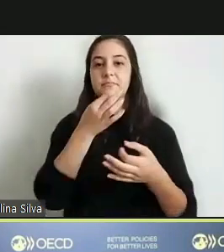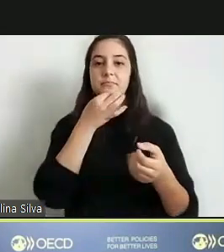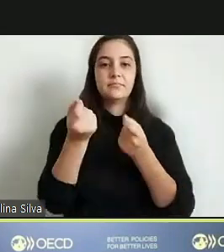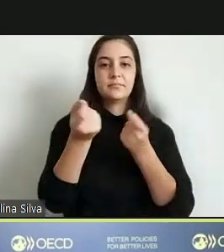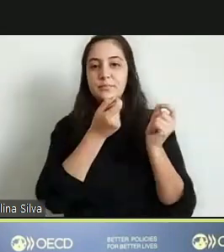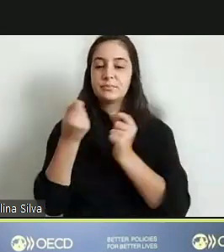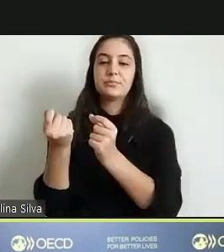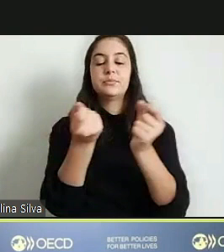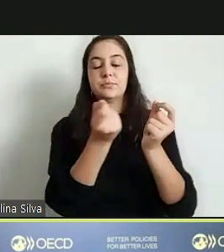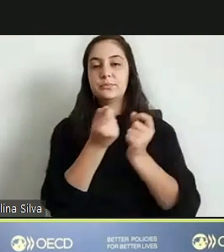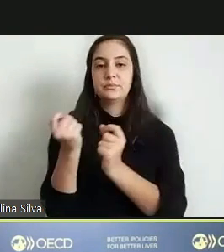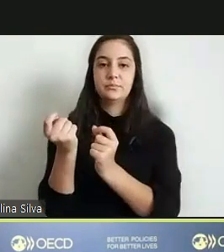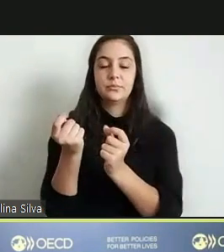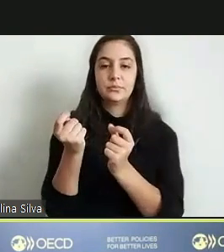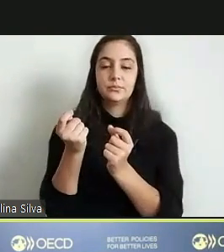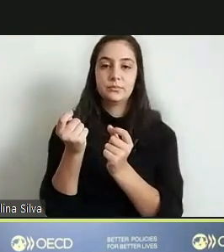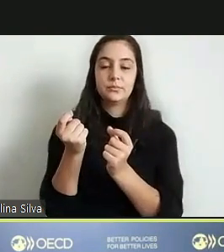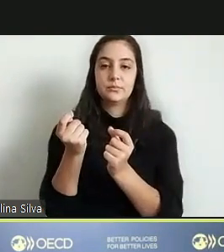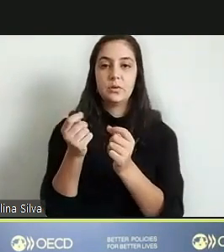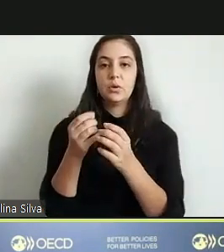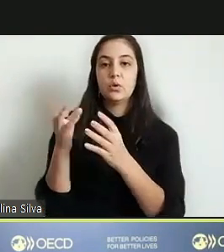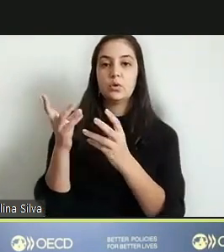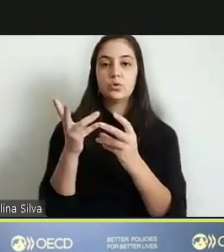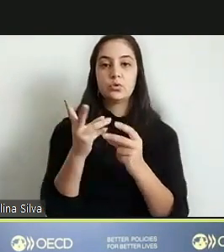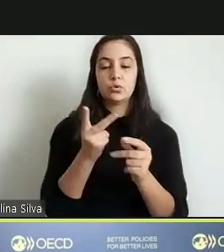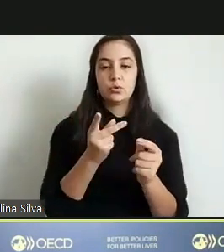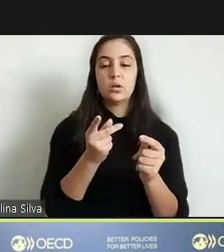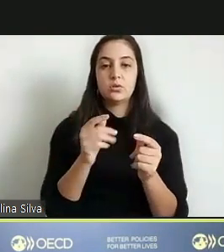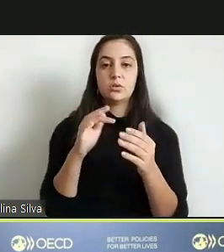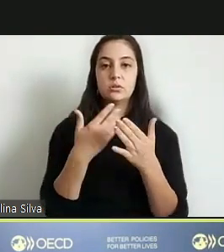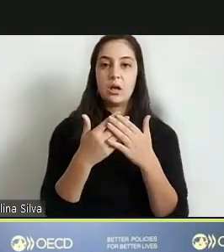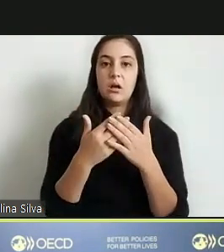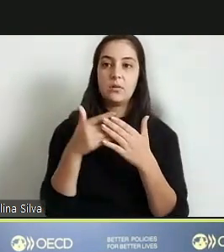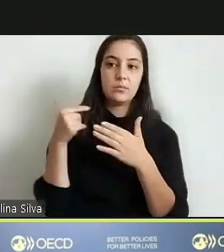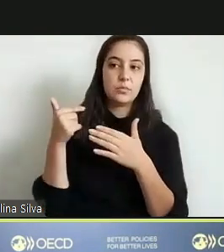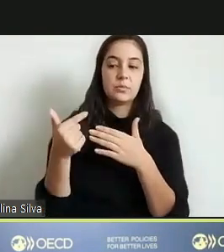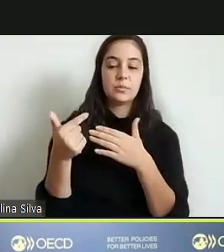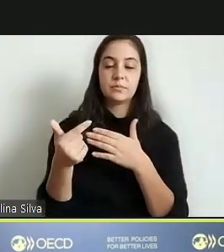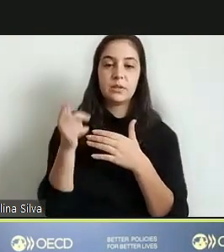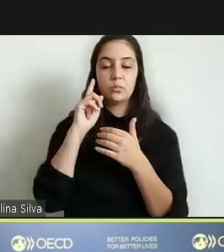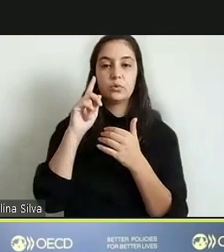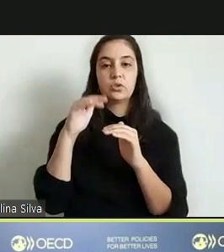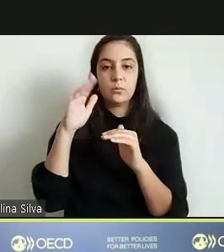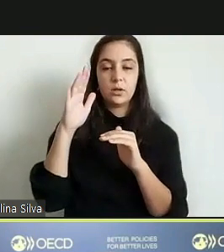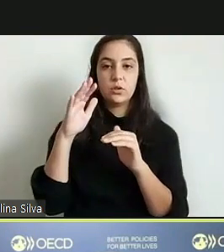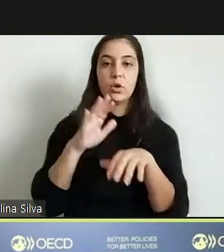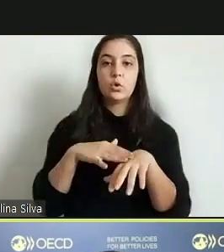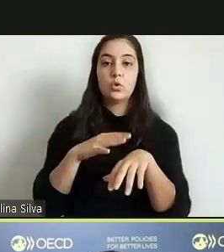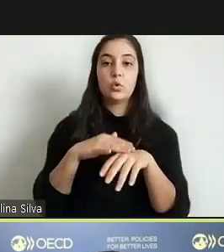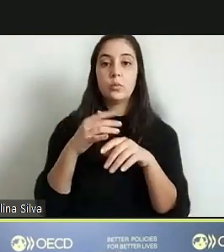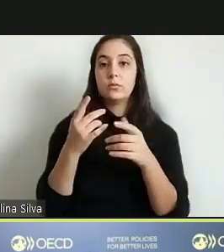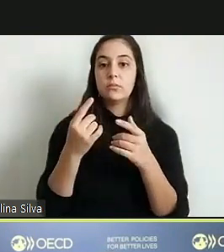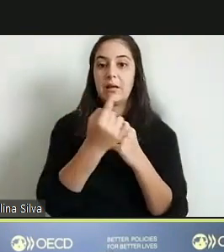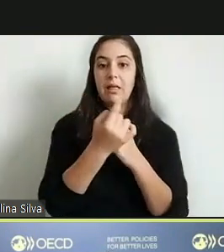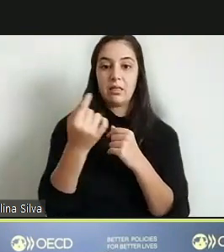al debate, los resultados son todavía más relevantes, porque solamente 1 de